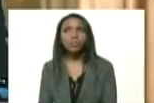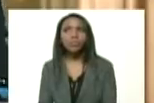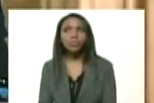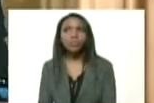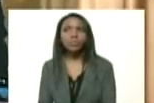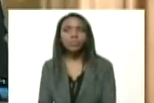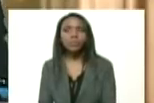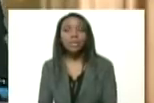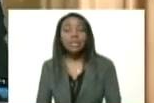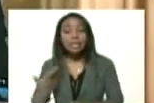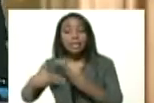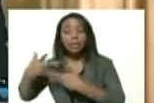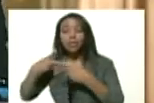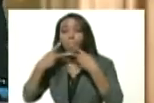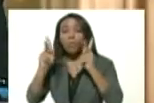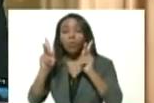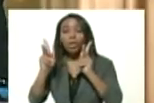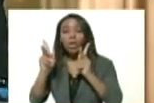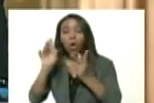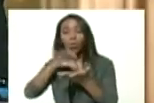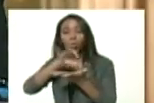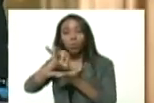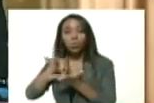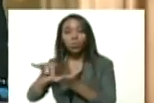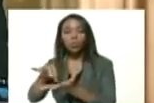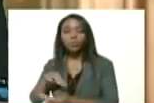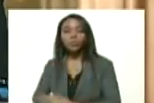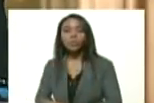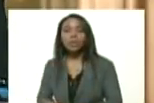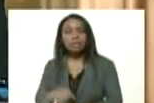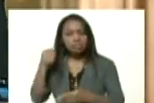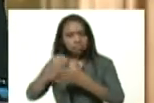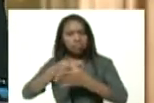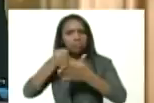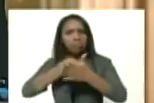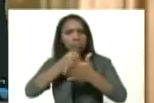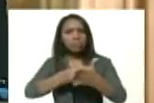de servicios públicos estratégicos ataques